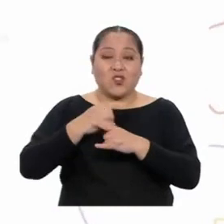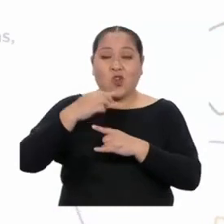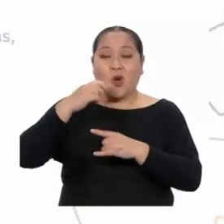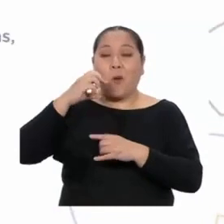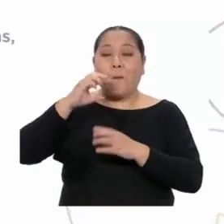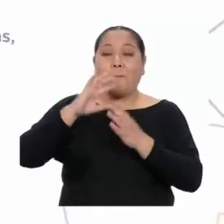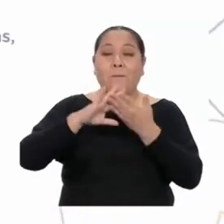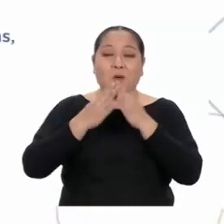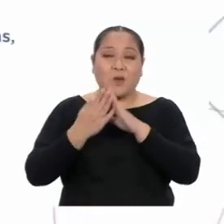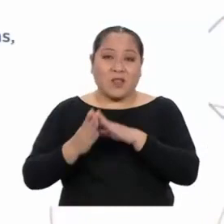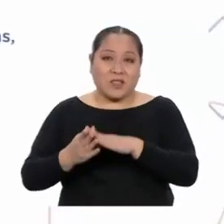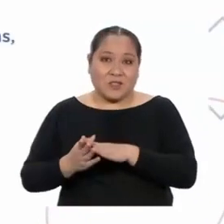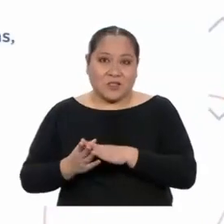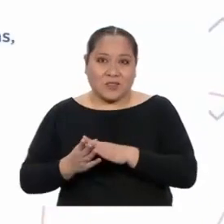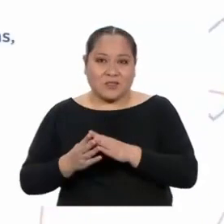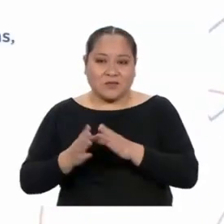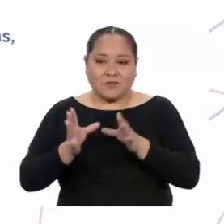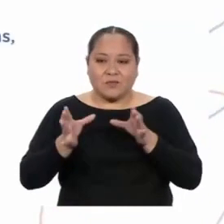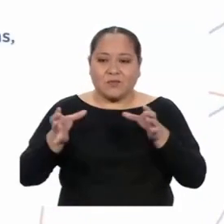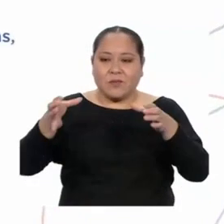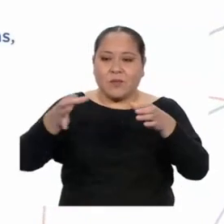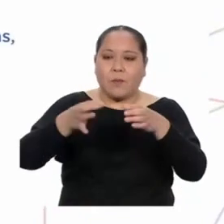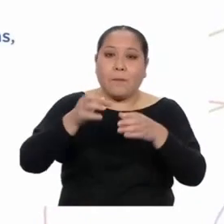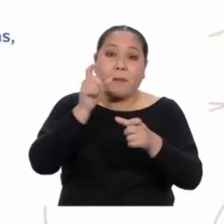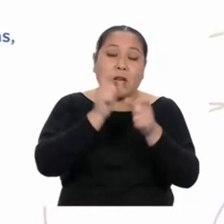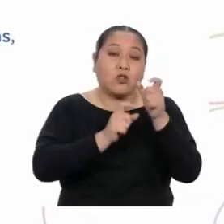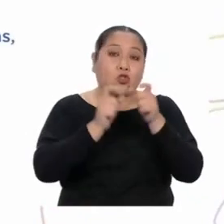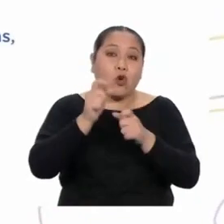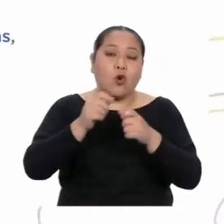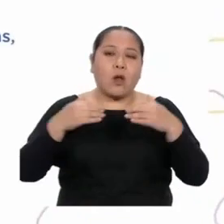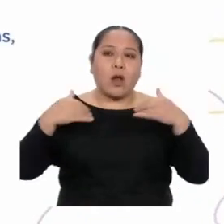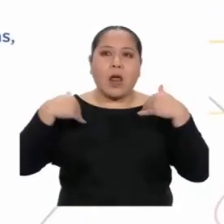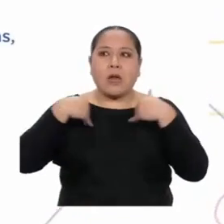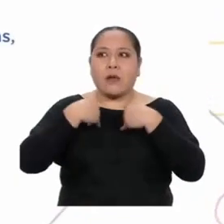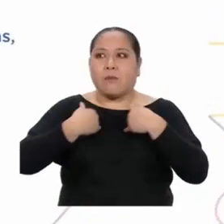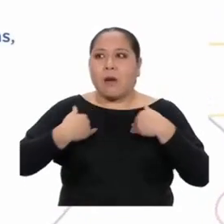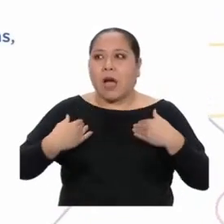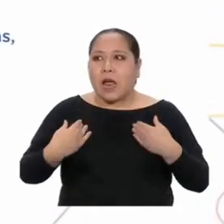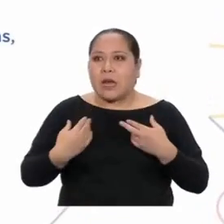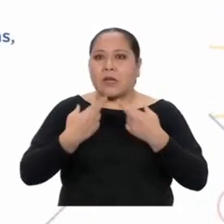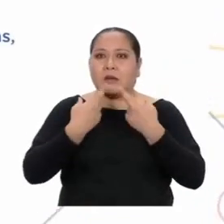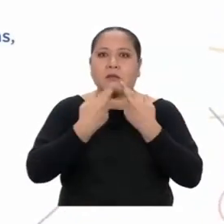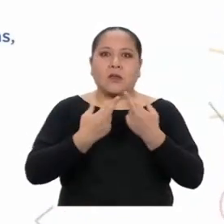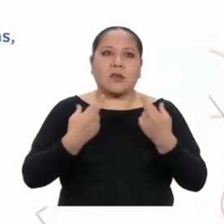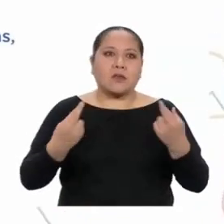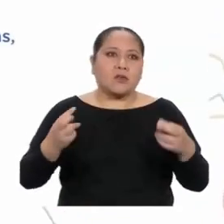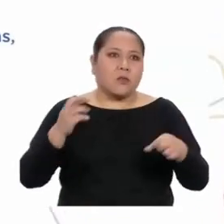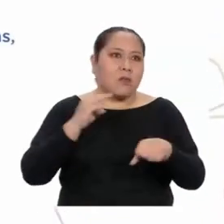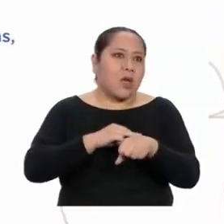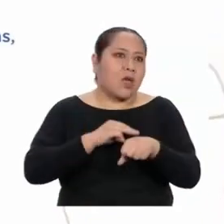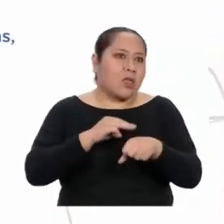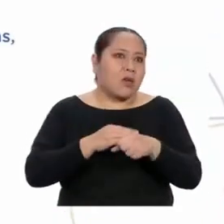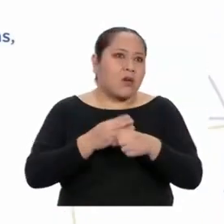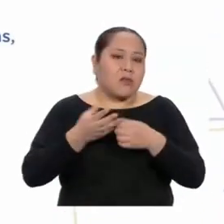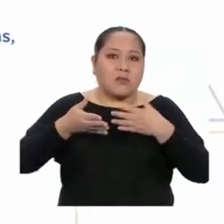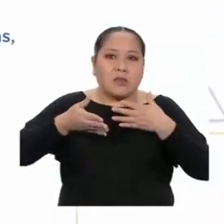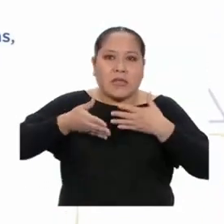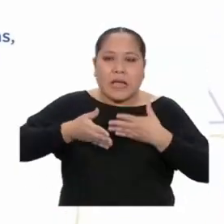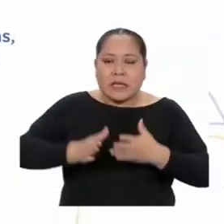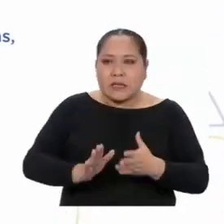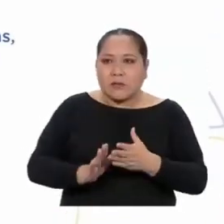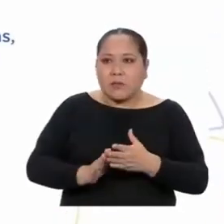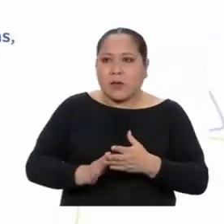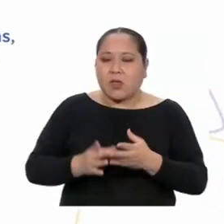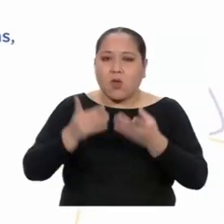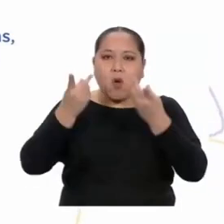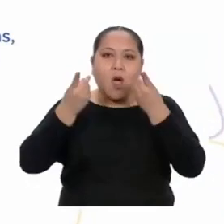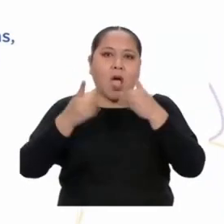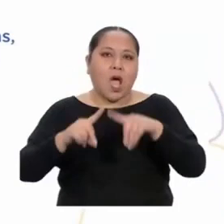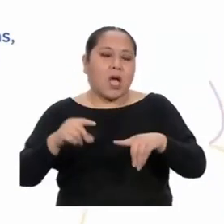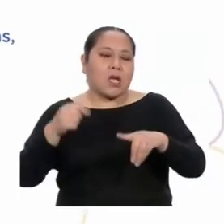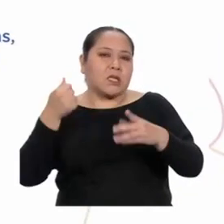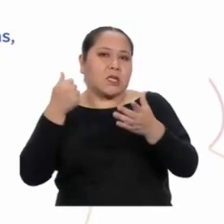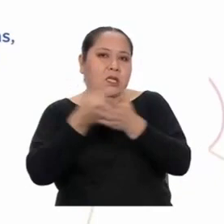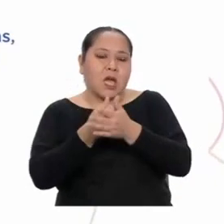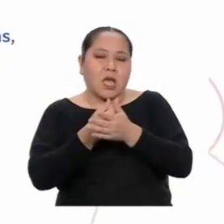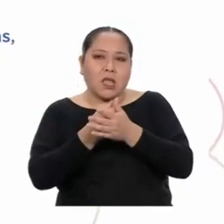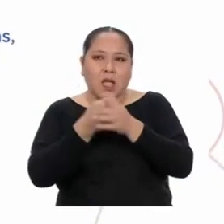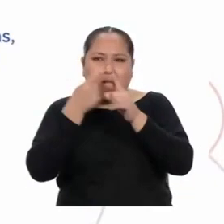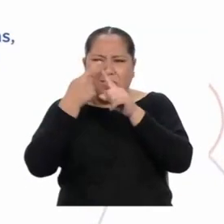por personas, animales, registros médicos, los nacimientos, los accidentes viales, en